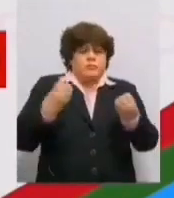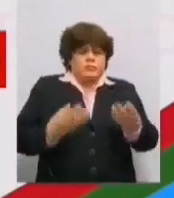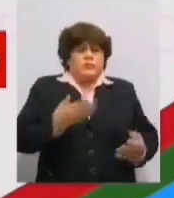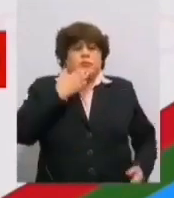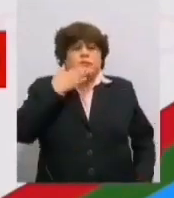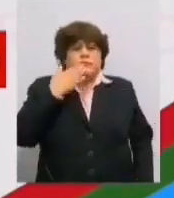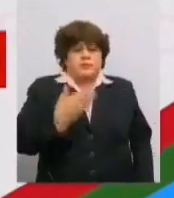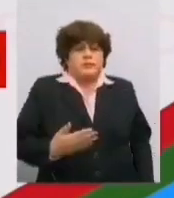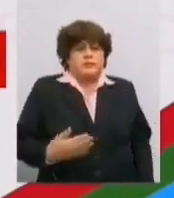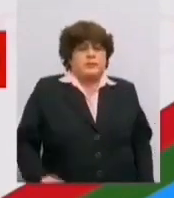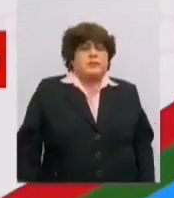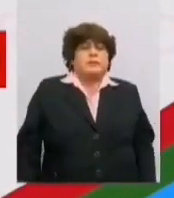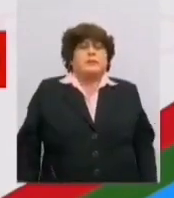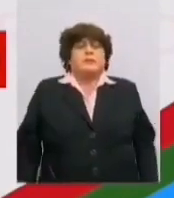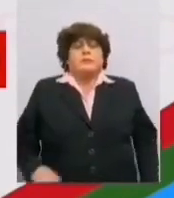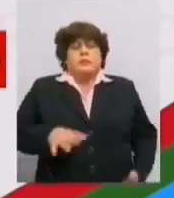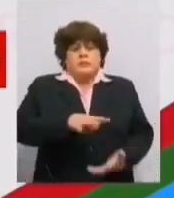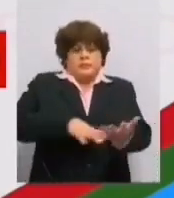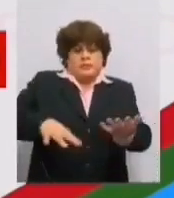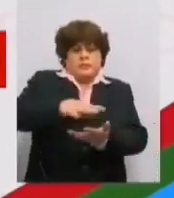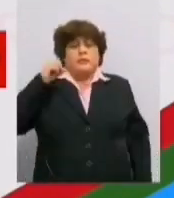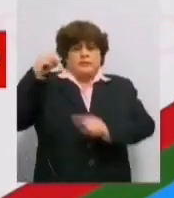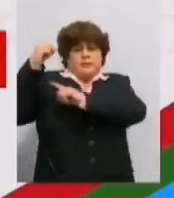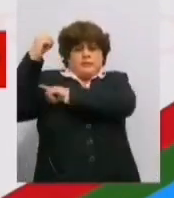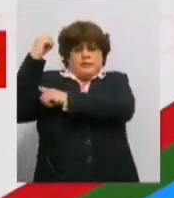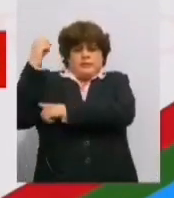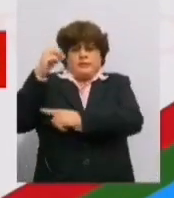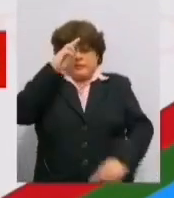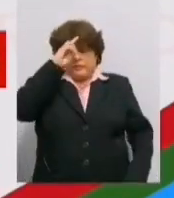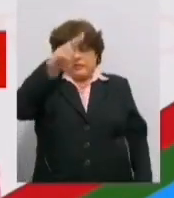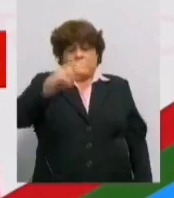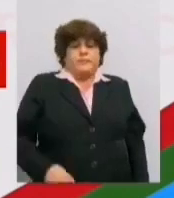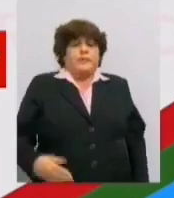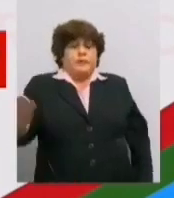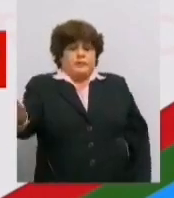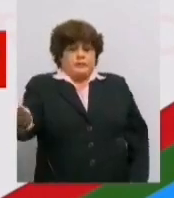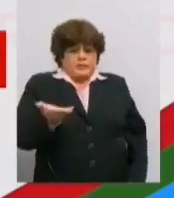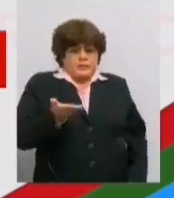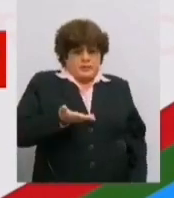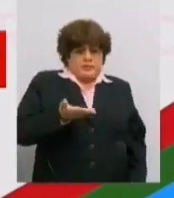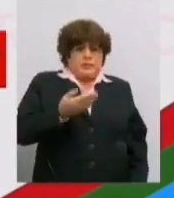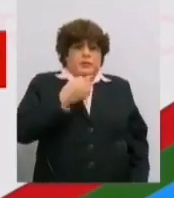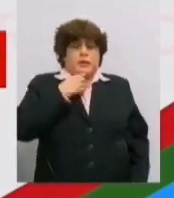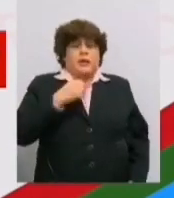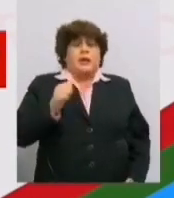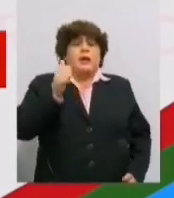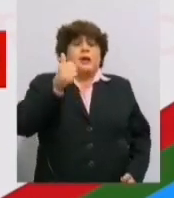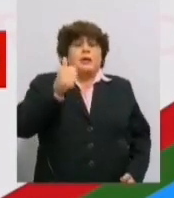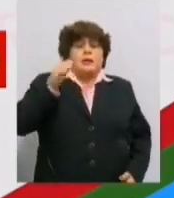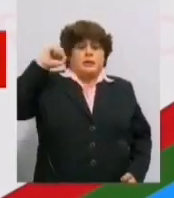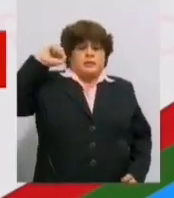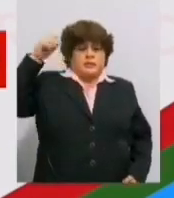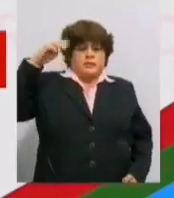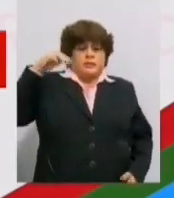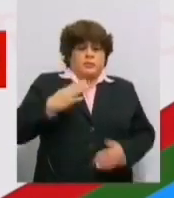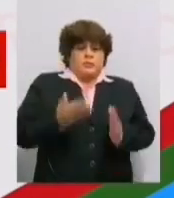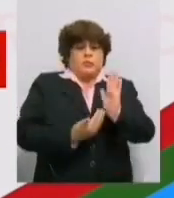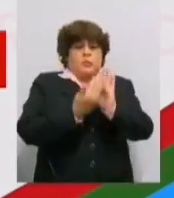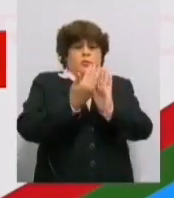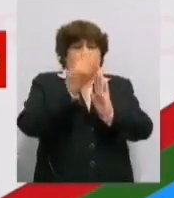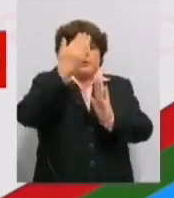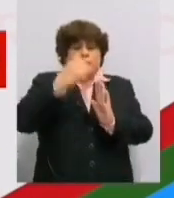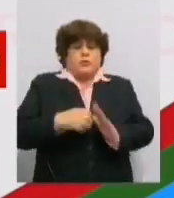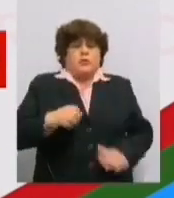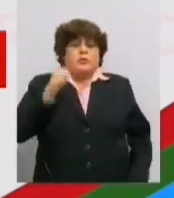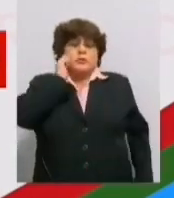al candidato del movimiento regional súmate invitamos al candidato del partido político Alianza para el progreso señor César Acuña